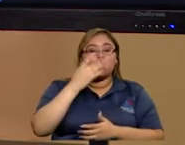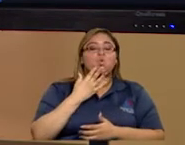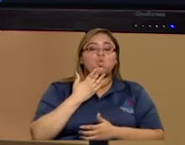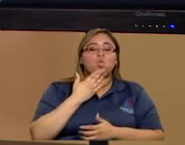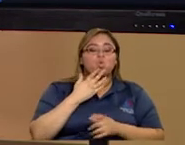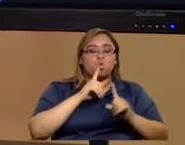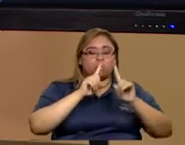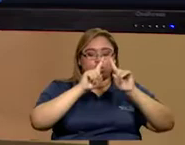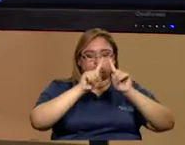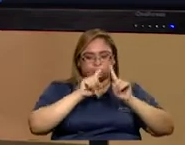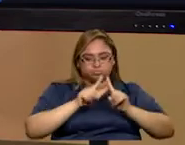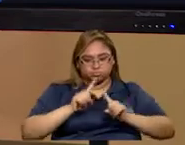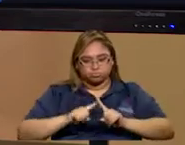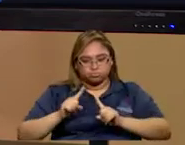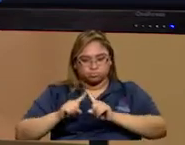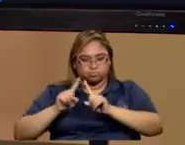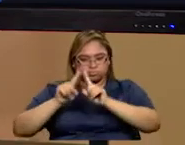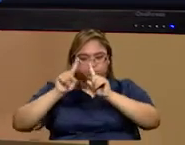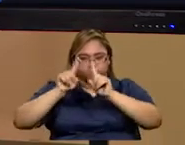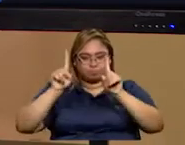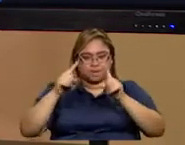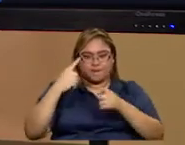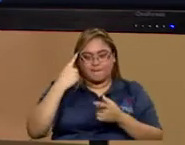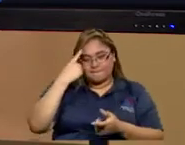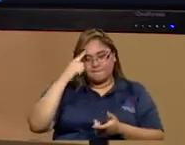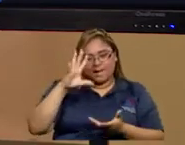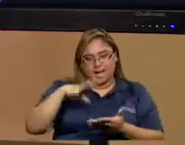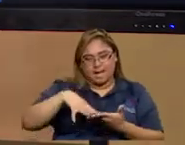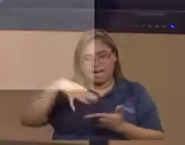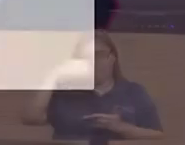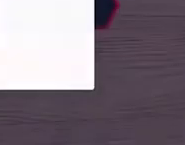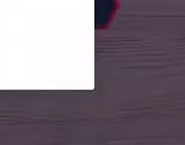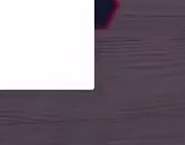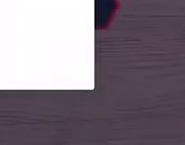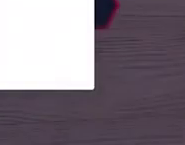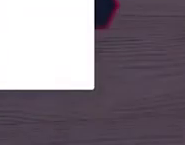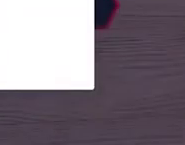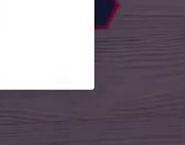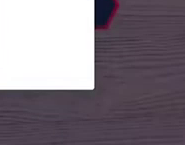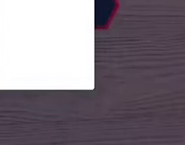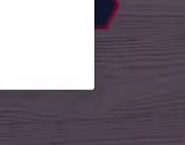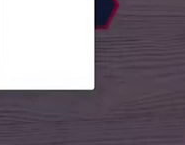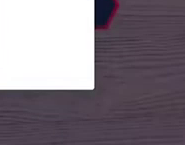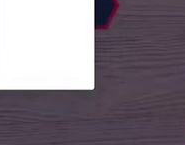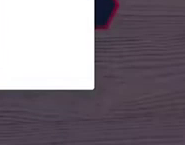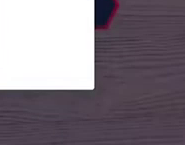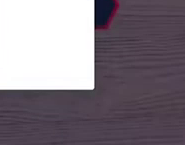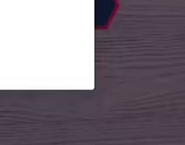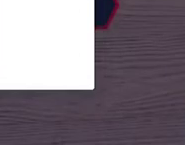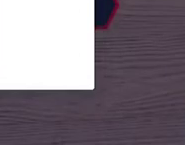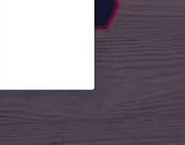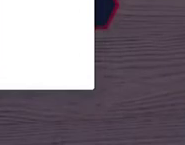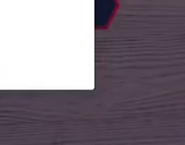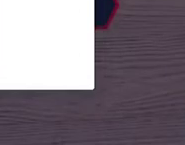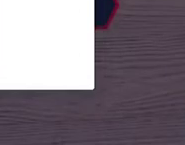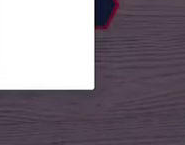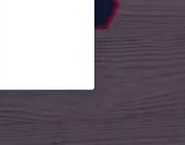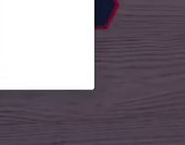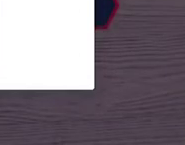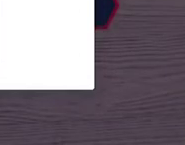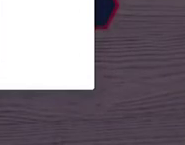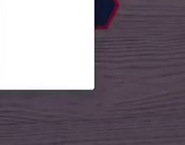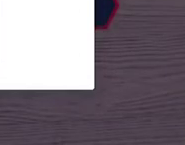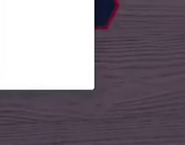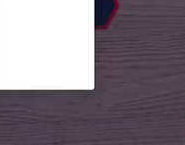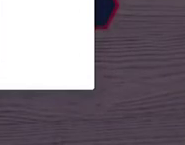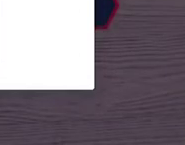valor óhmico. En este caso, muy tradicionalmente, ustedes observan una tabla de colores